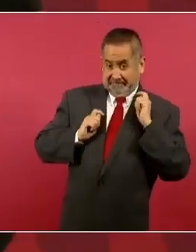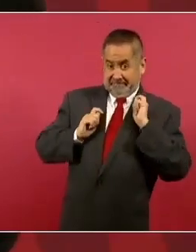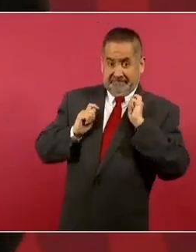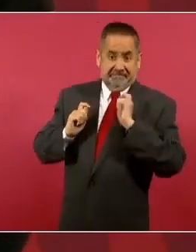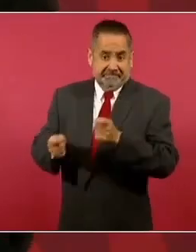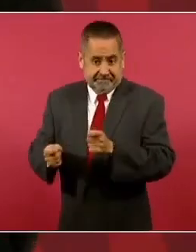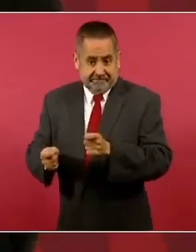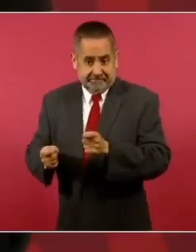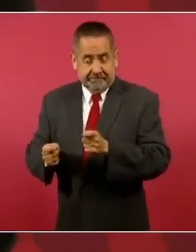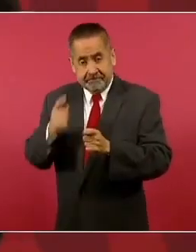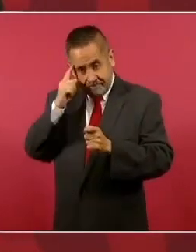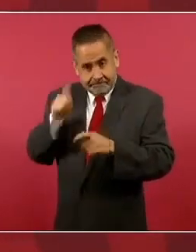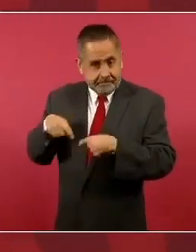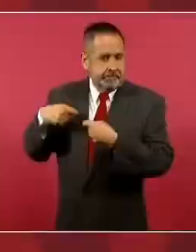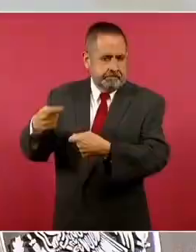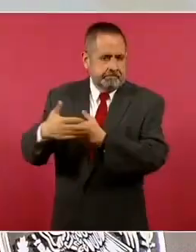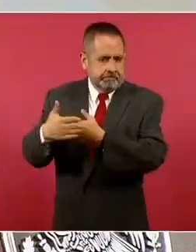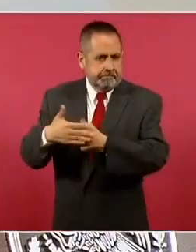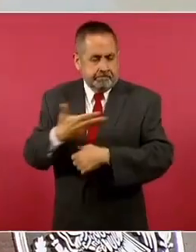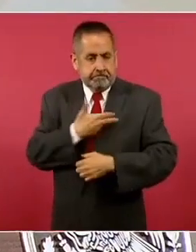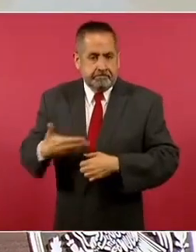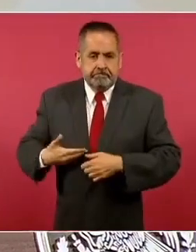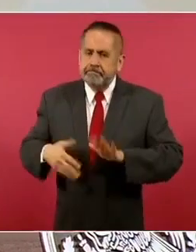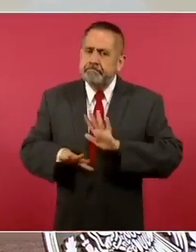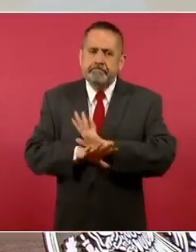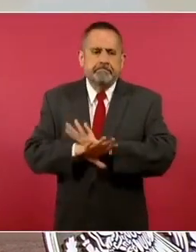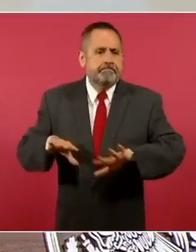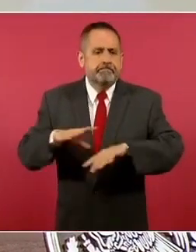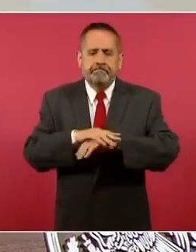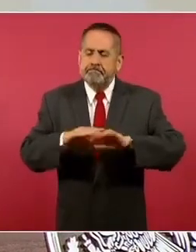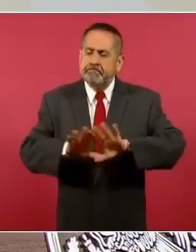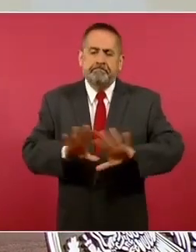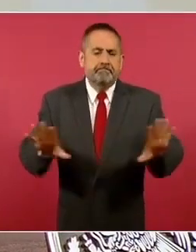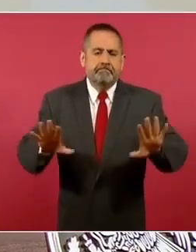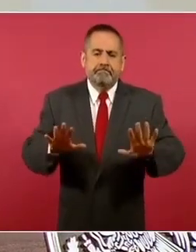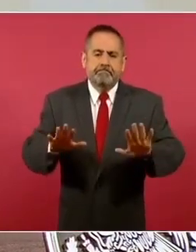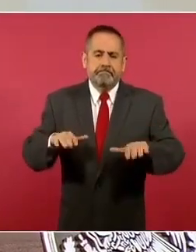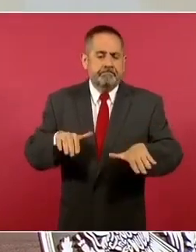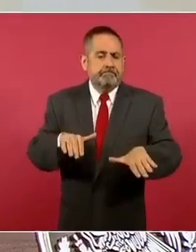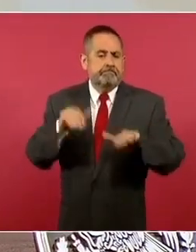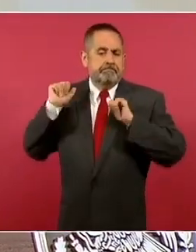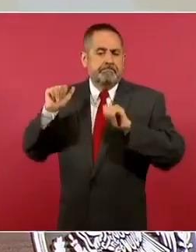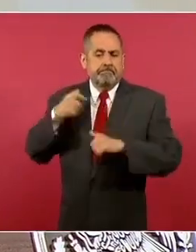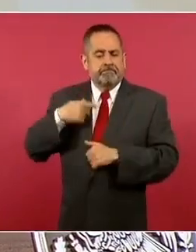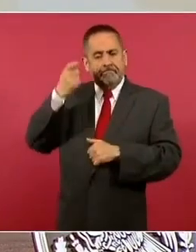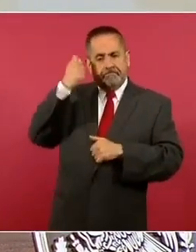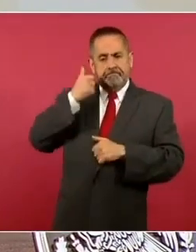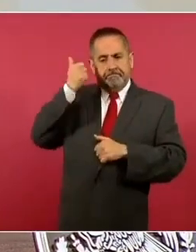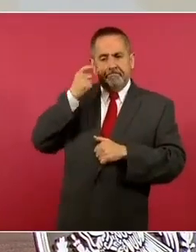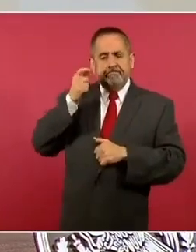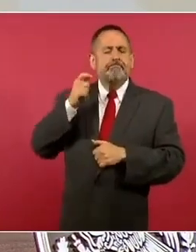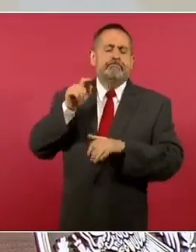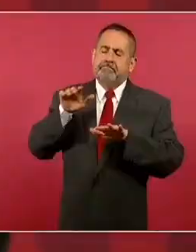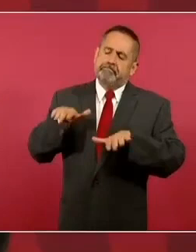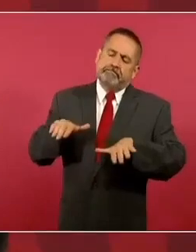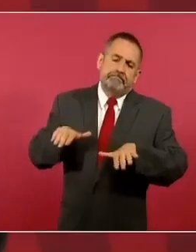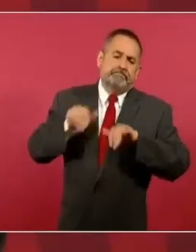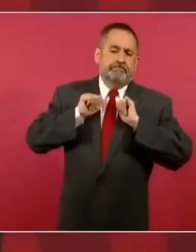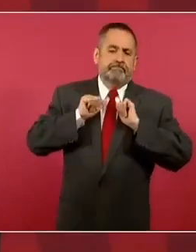la banda me jubilo y jubilar